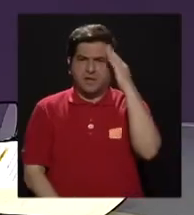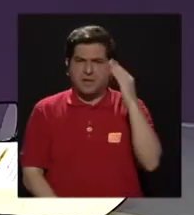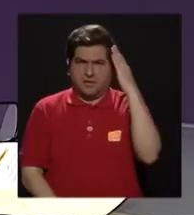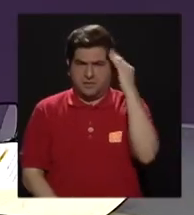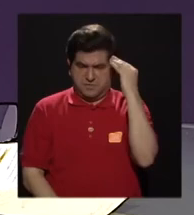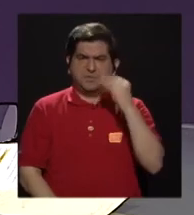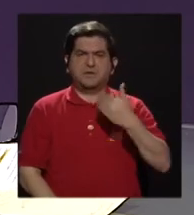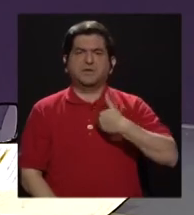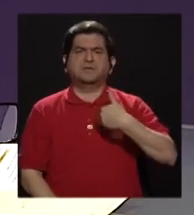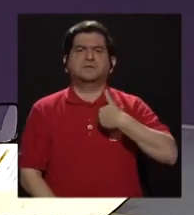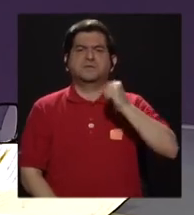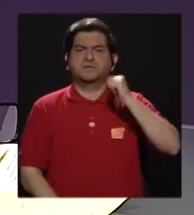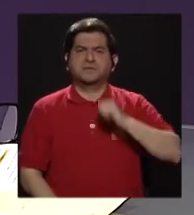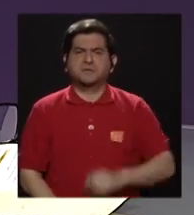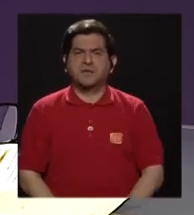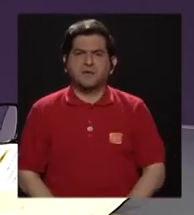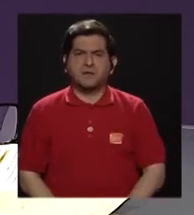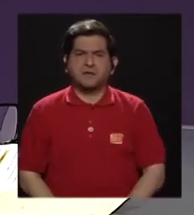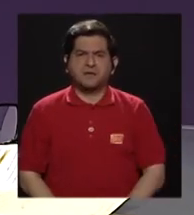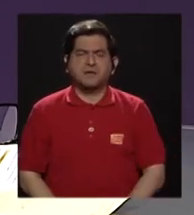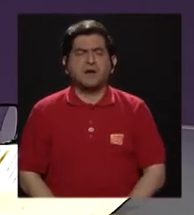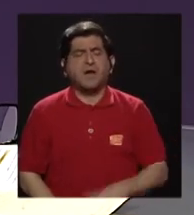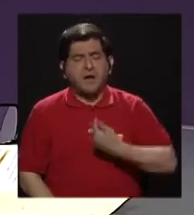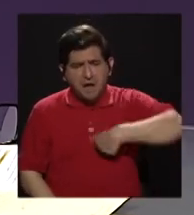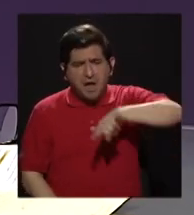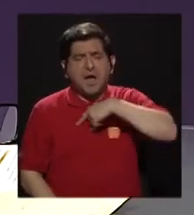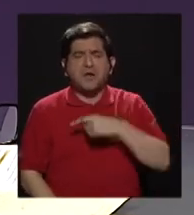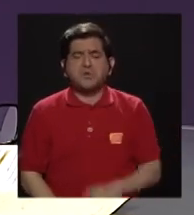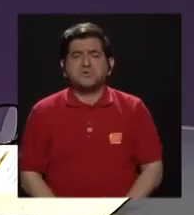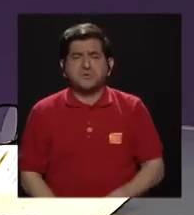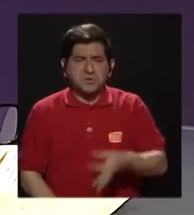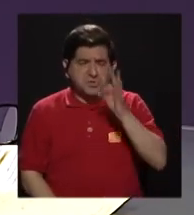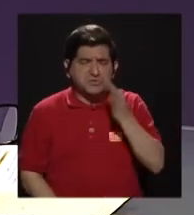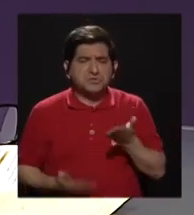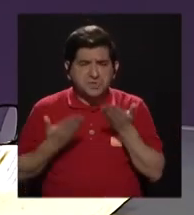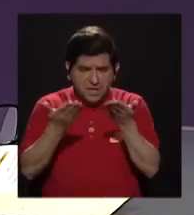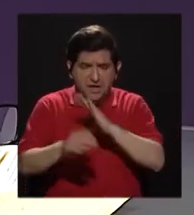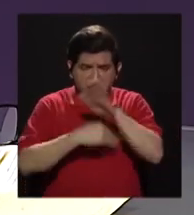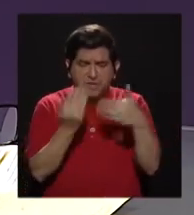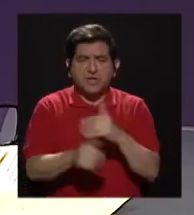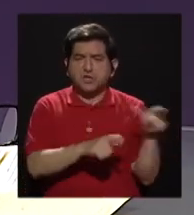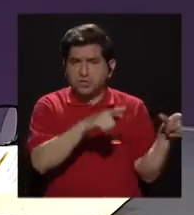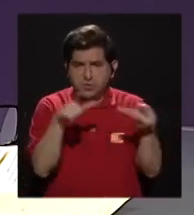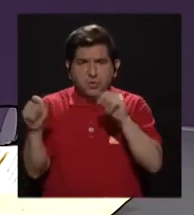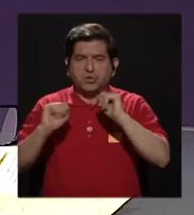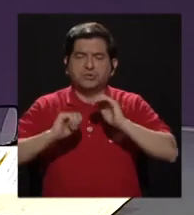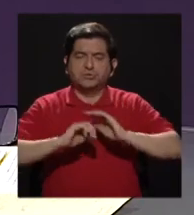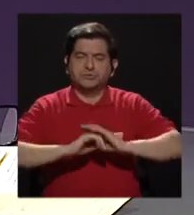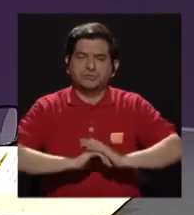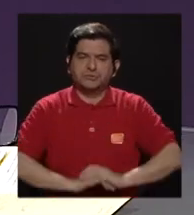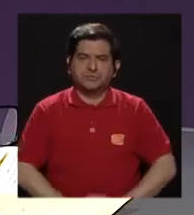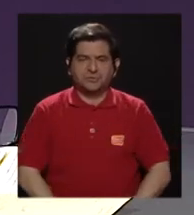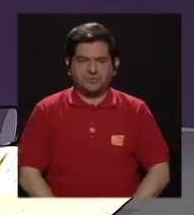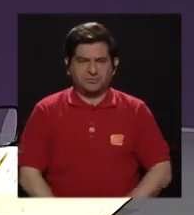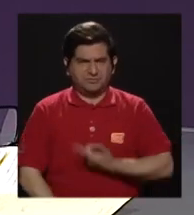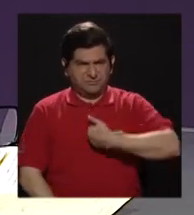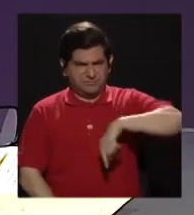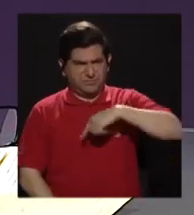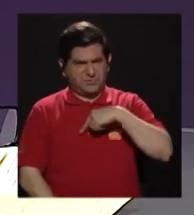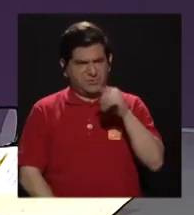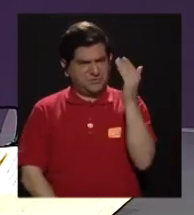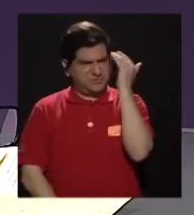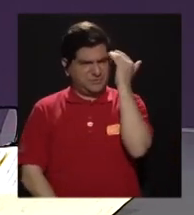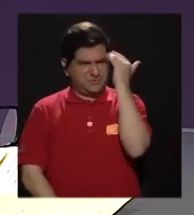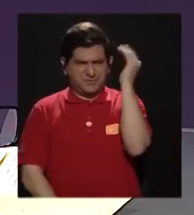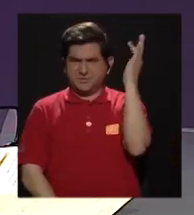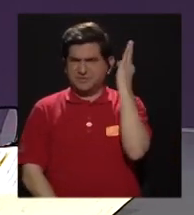experiencia de que cómo les estaba bien. Ah, sí, nosotros servimos el café y garantizamos que todo esté listo. Entonces hemos ido haciendo esa conciencia